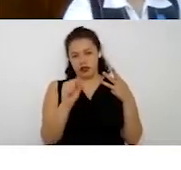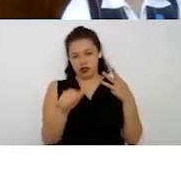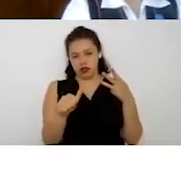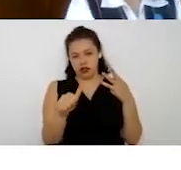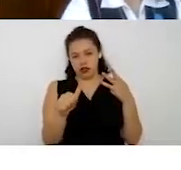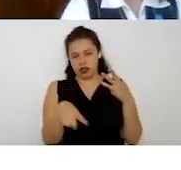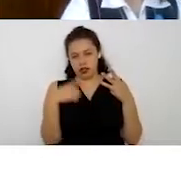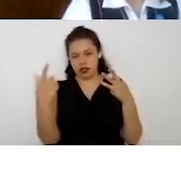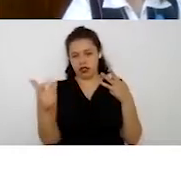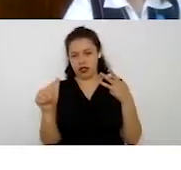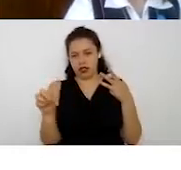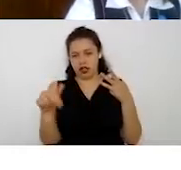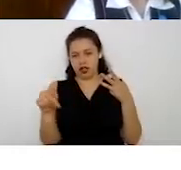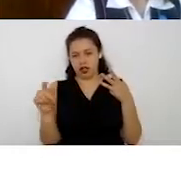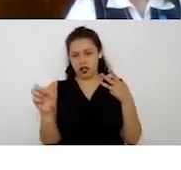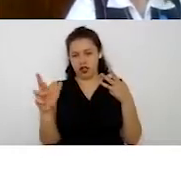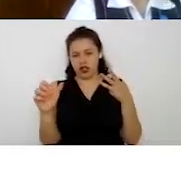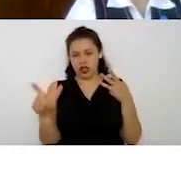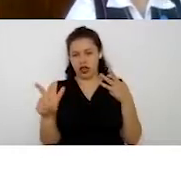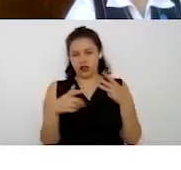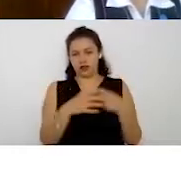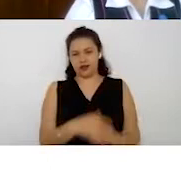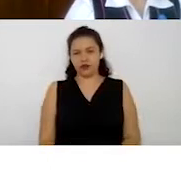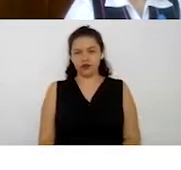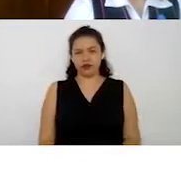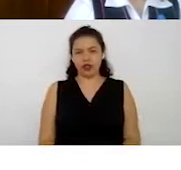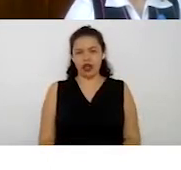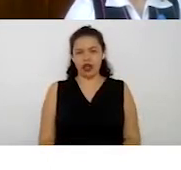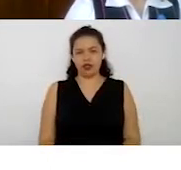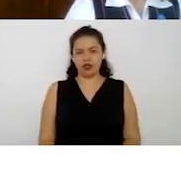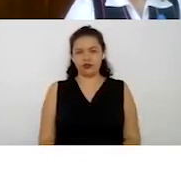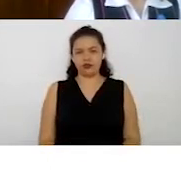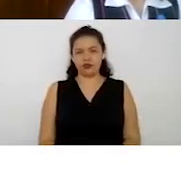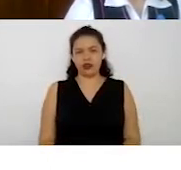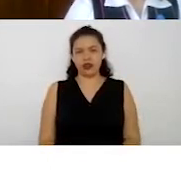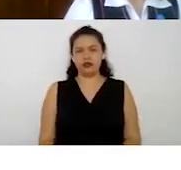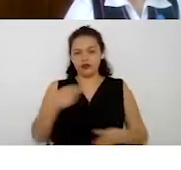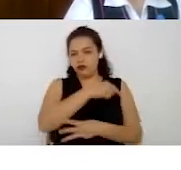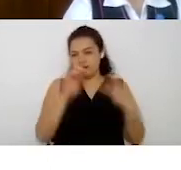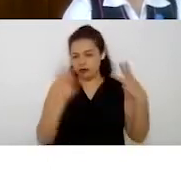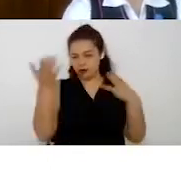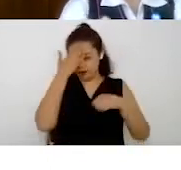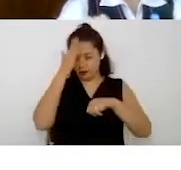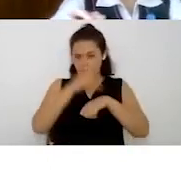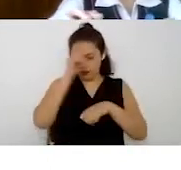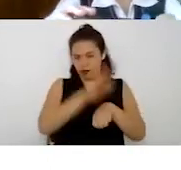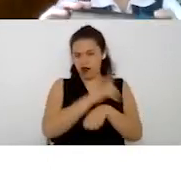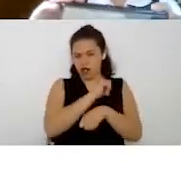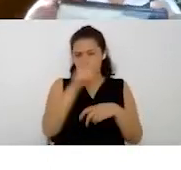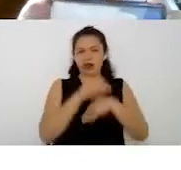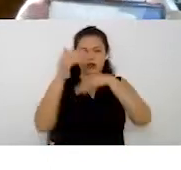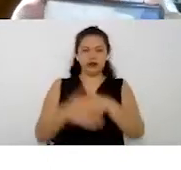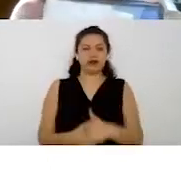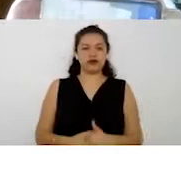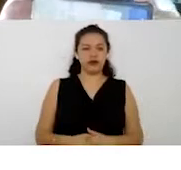las hemorragias tipo arteriales. Bien, tengan presente estas tres porque las vamos a retomar más adelante.